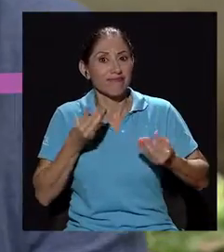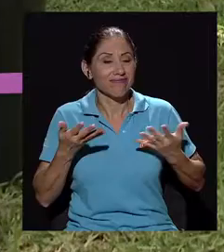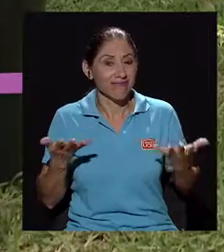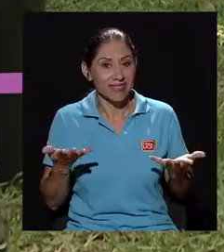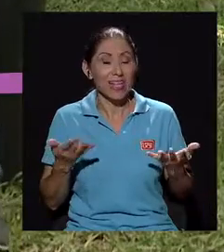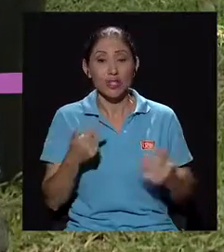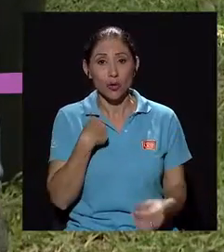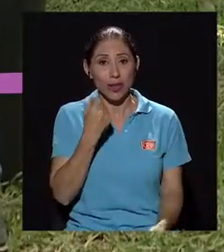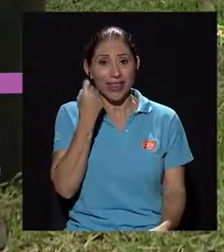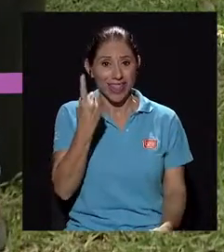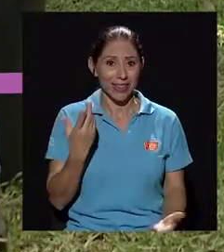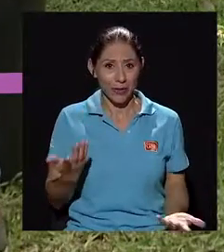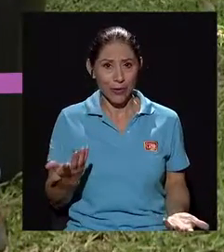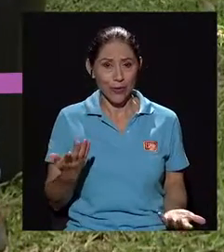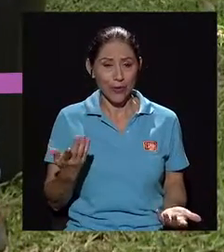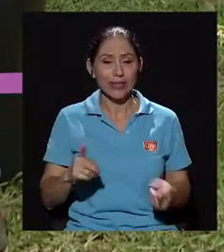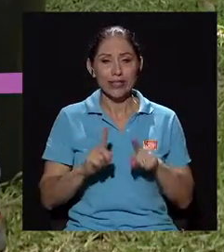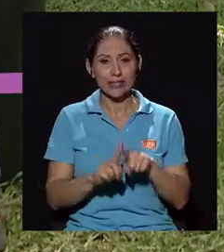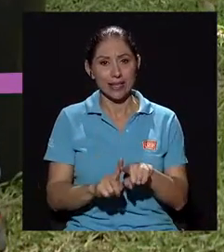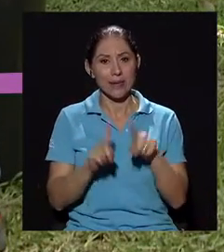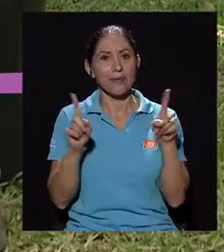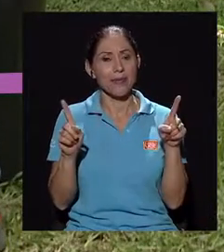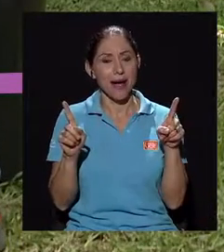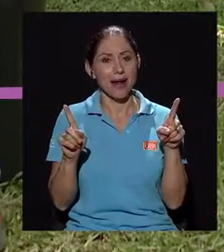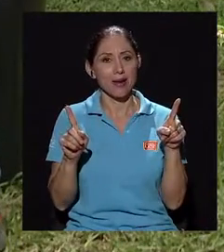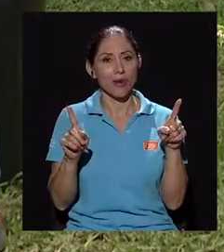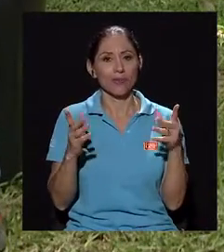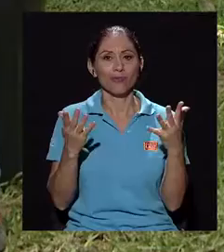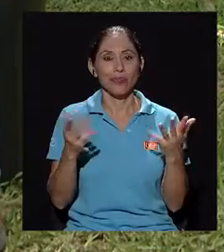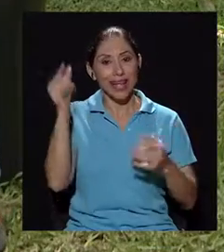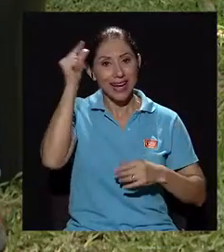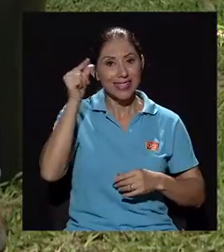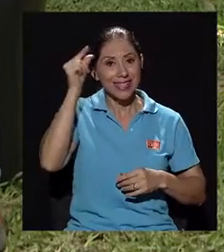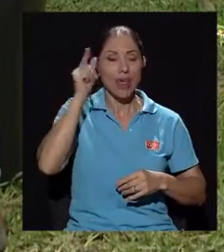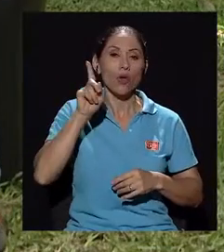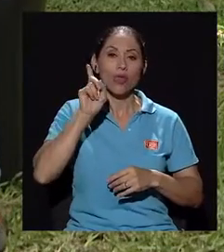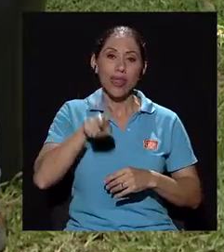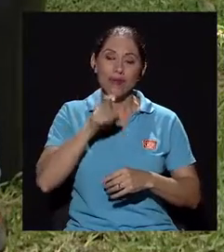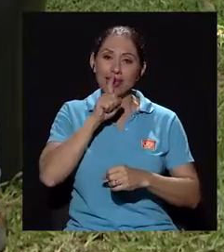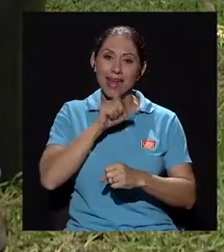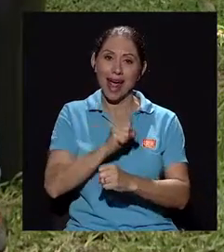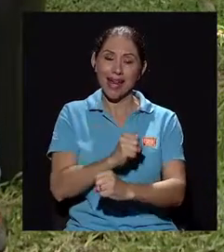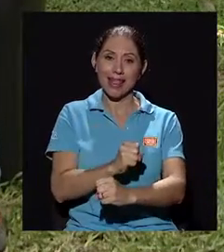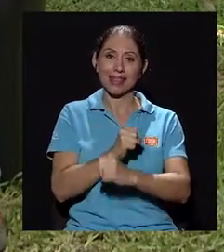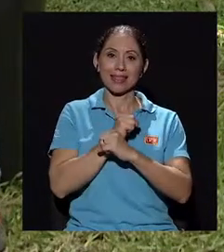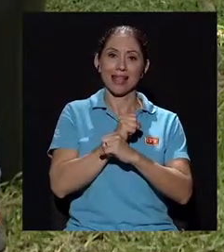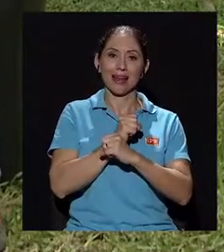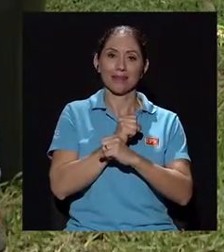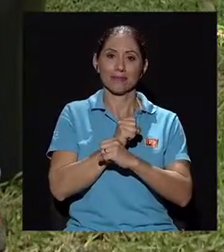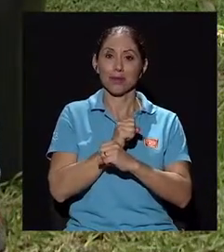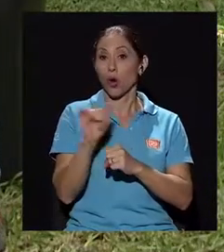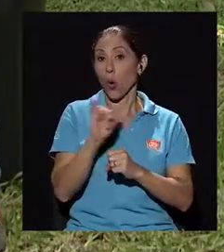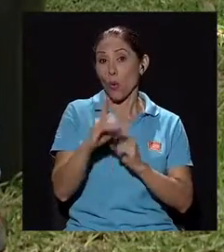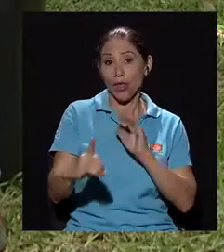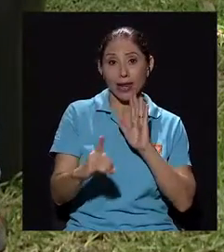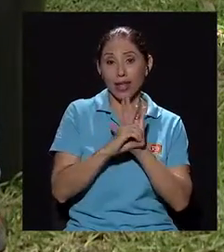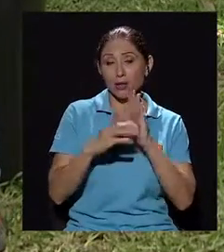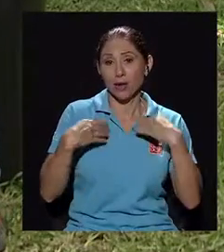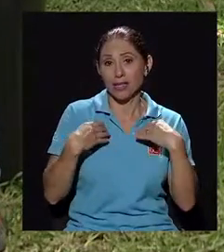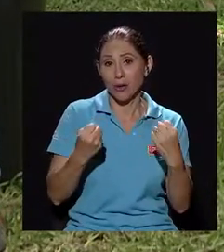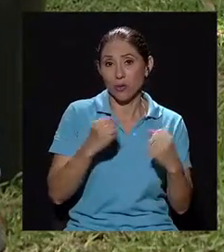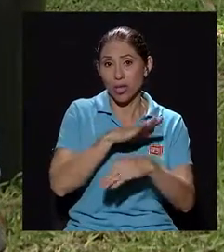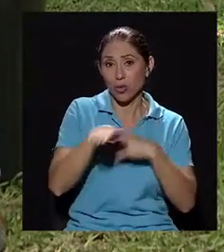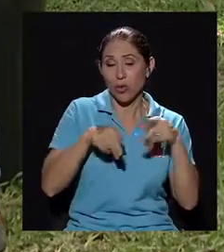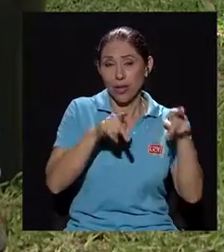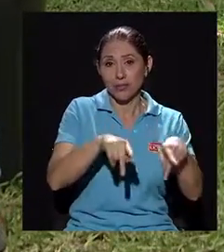sea, yo lo entiendo. Sin embargo, el Estado, ¿verdad?, debe garantizar como parte de ese derecho a la salud que todos tenemos, o sea,